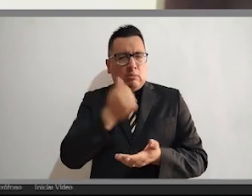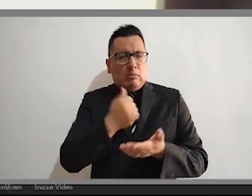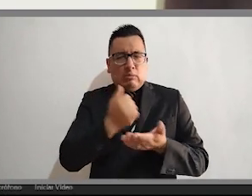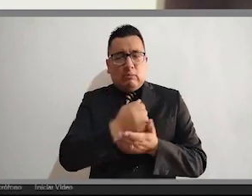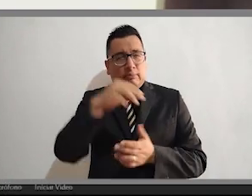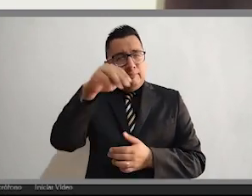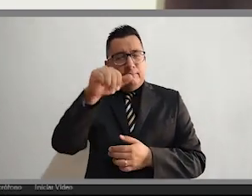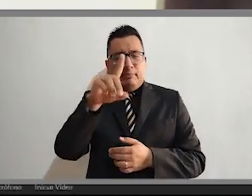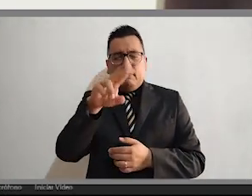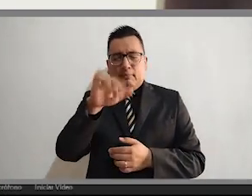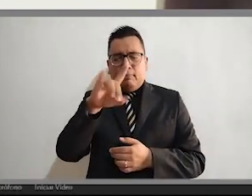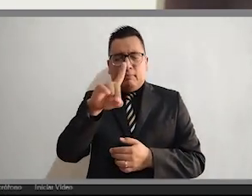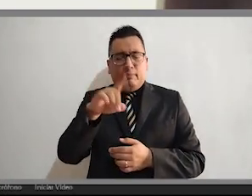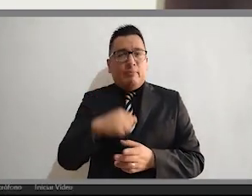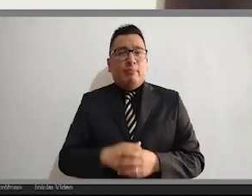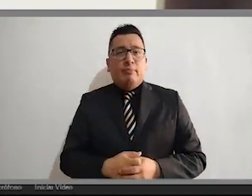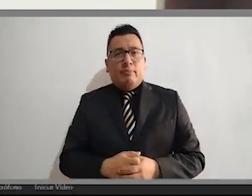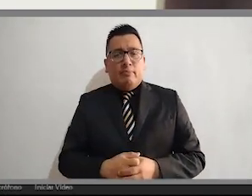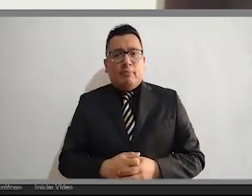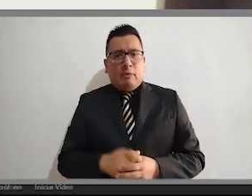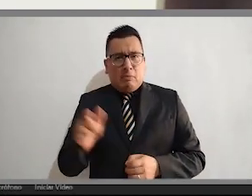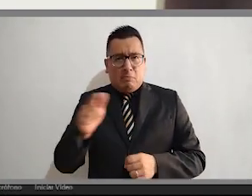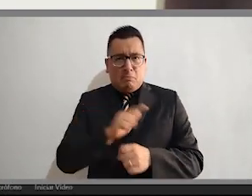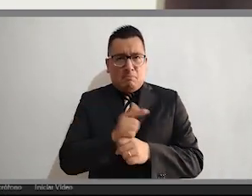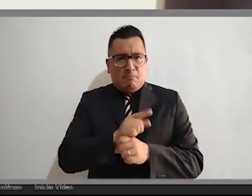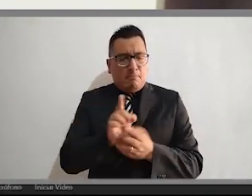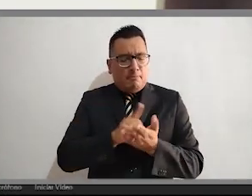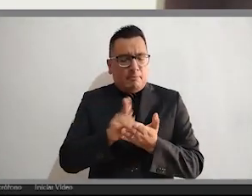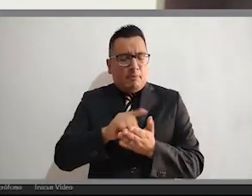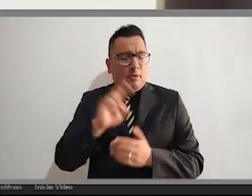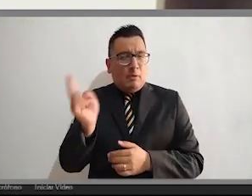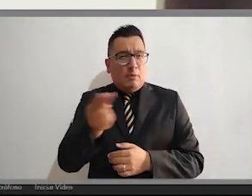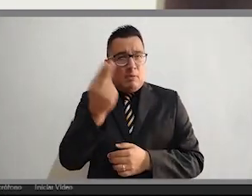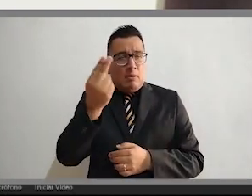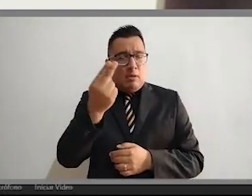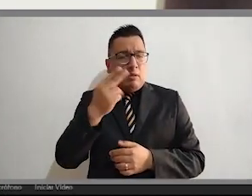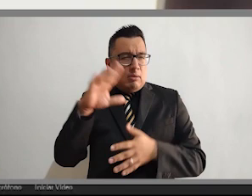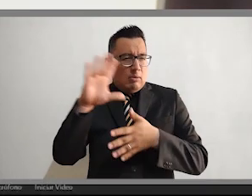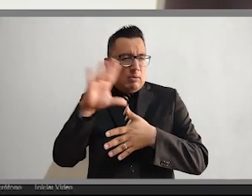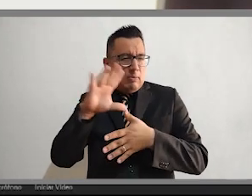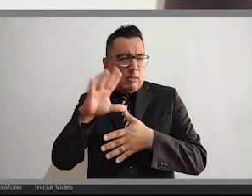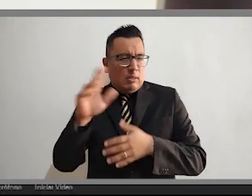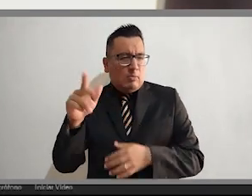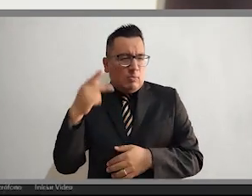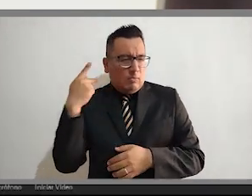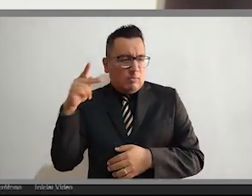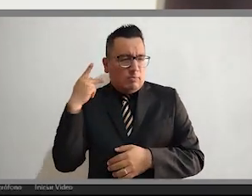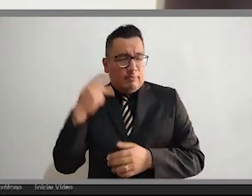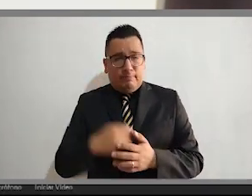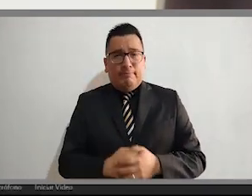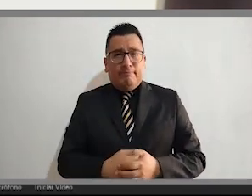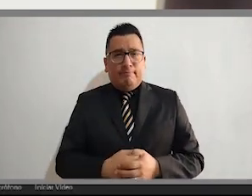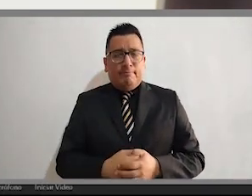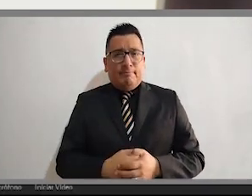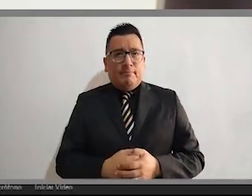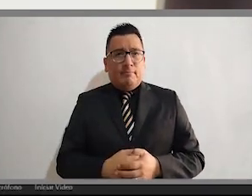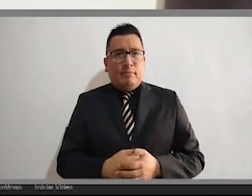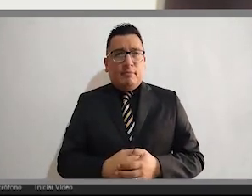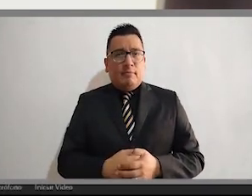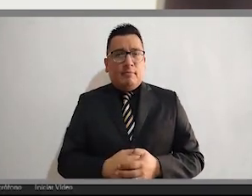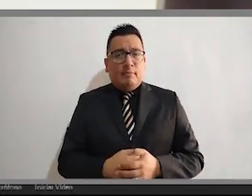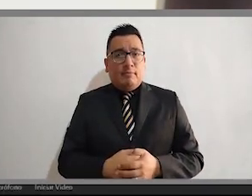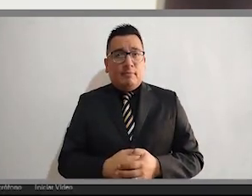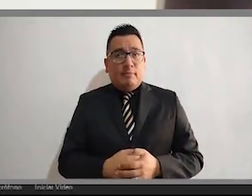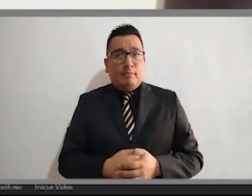Licenciada en Derecho con magna cum laude por la Universidad de las Américas de Puebla. Es profesora en